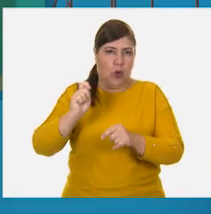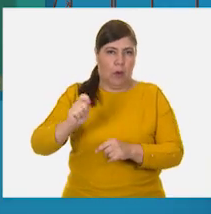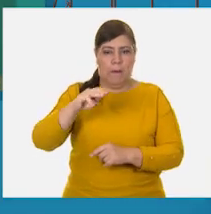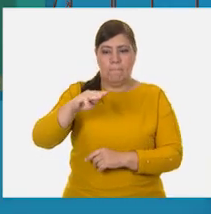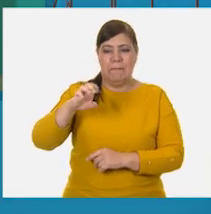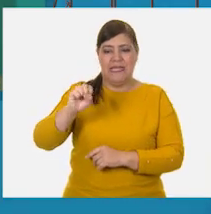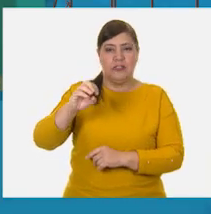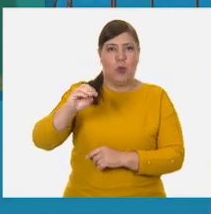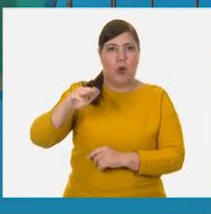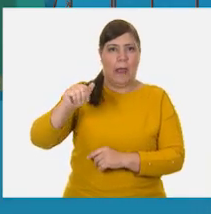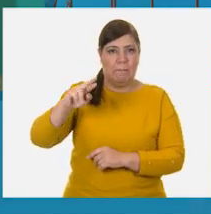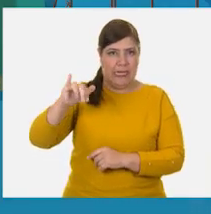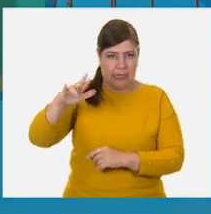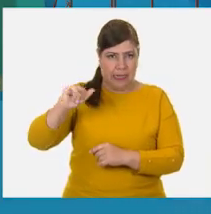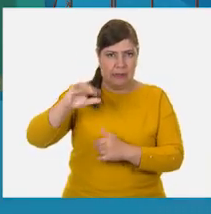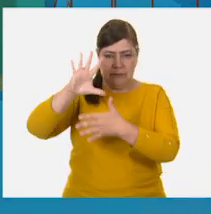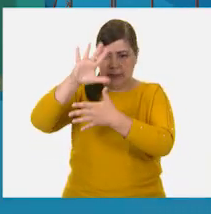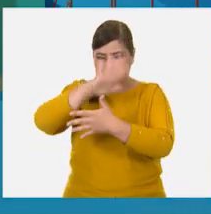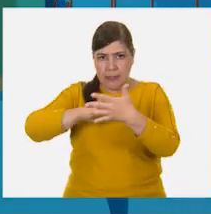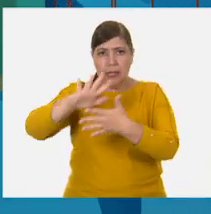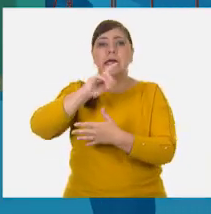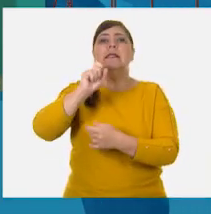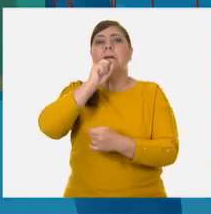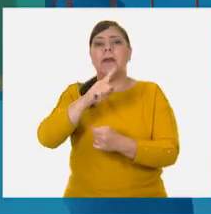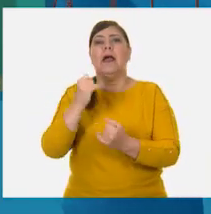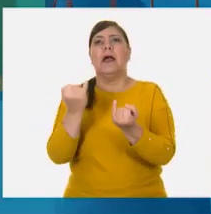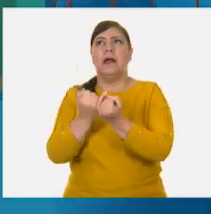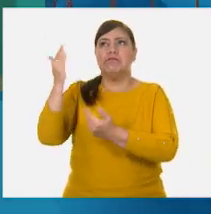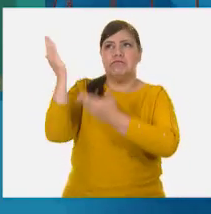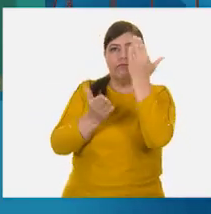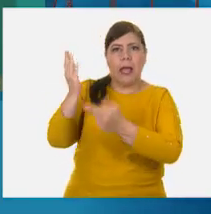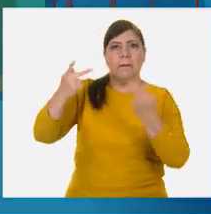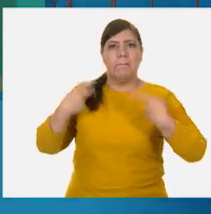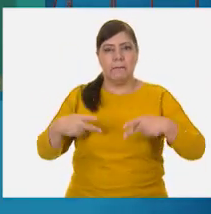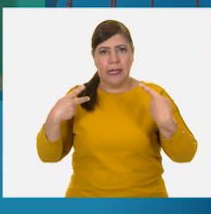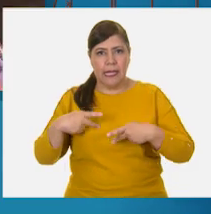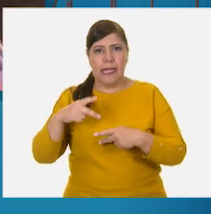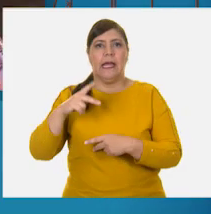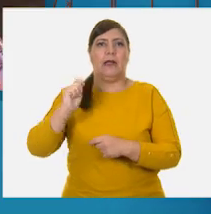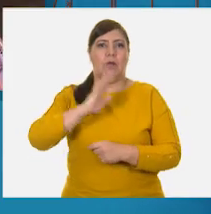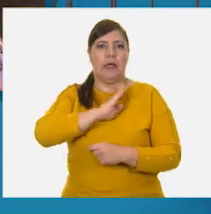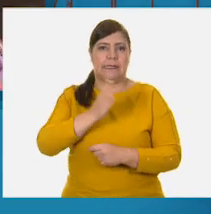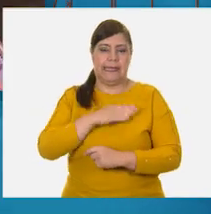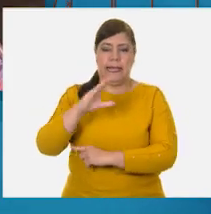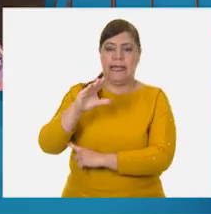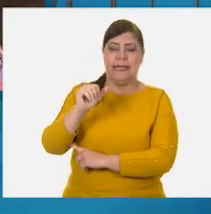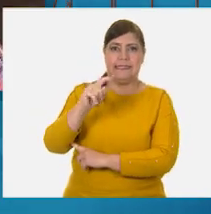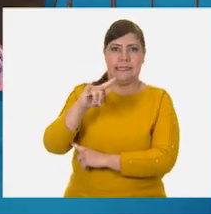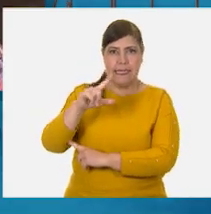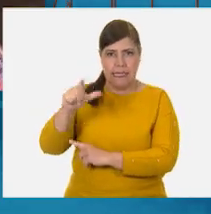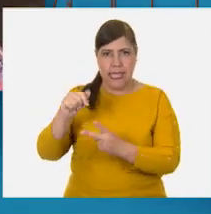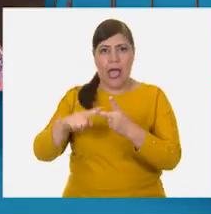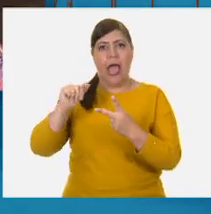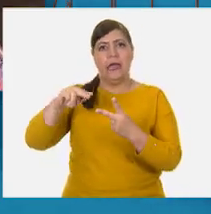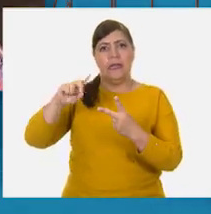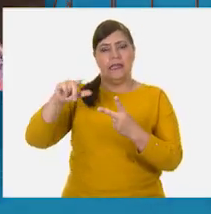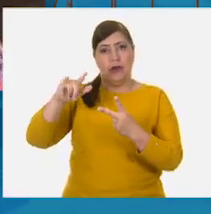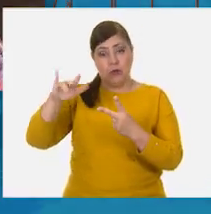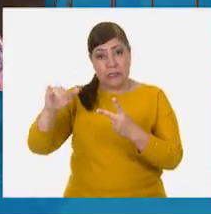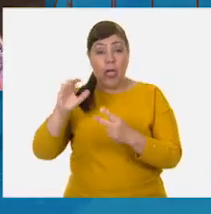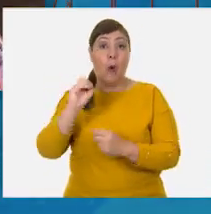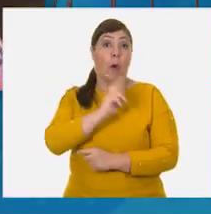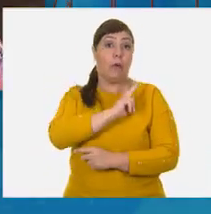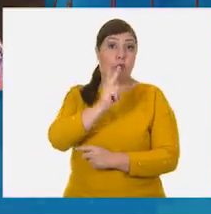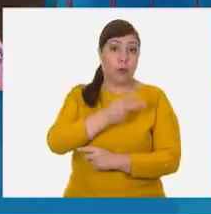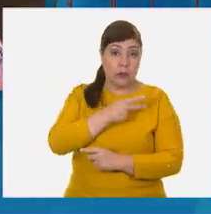también por gente que provenía de Castilla, de Andalucía, pero también gente que procedía, por ejemplo, de Portugal